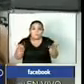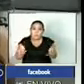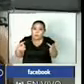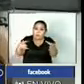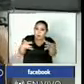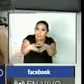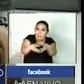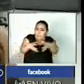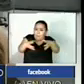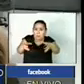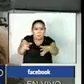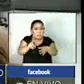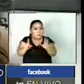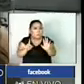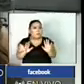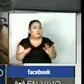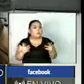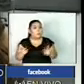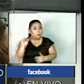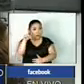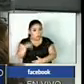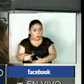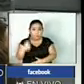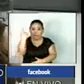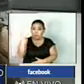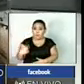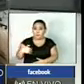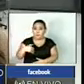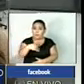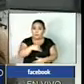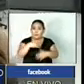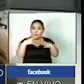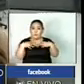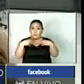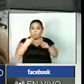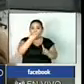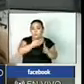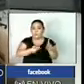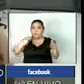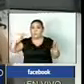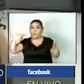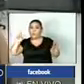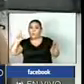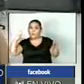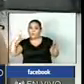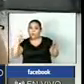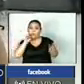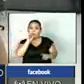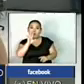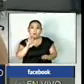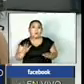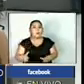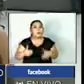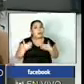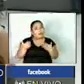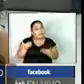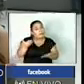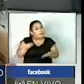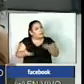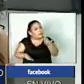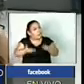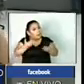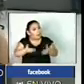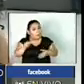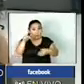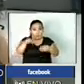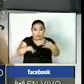se ha elevado a más sin embargo hoy el ministro de salud pública Hugo Monroy confirmó que los casos podrían incrementar